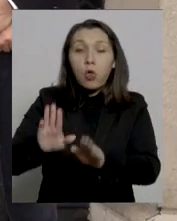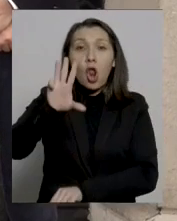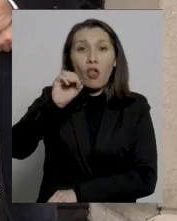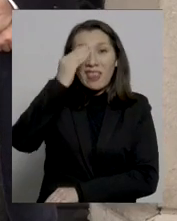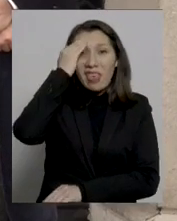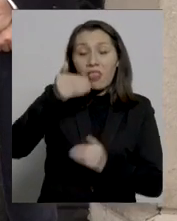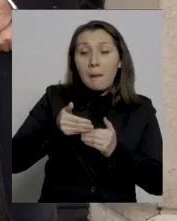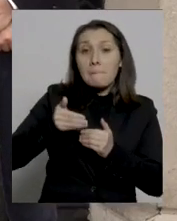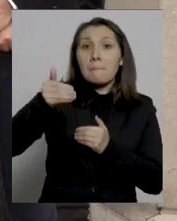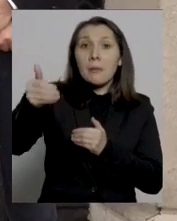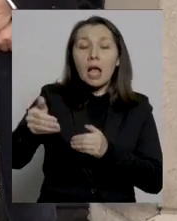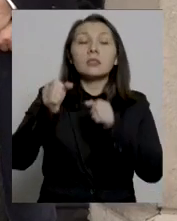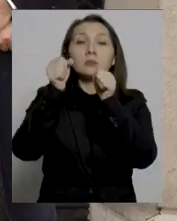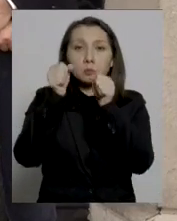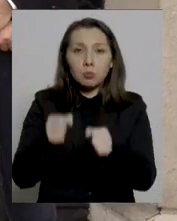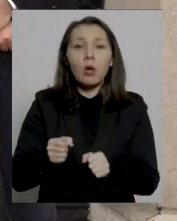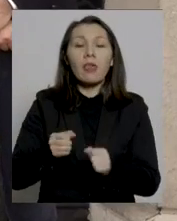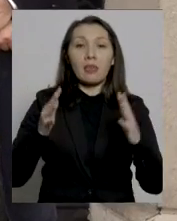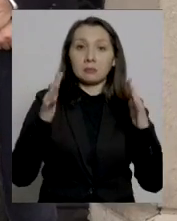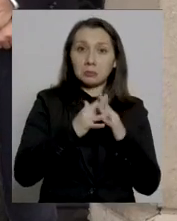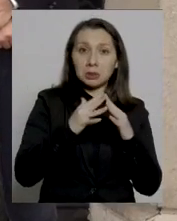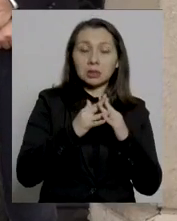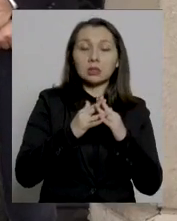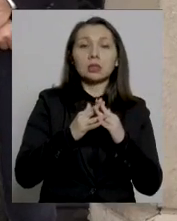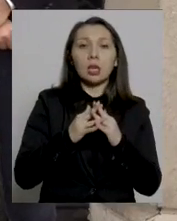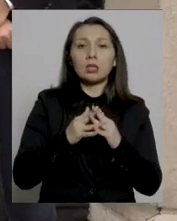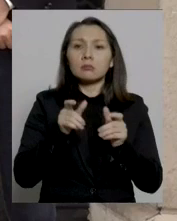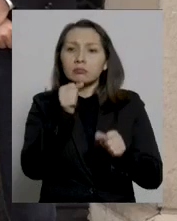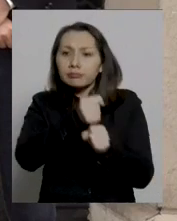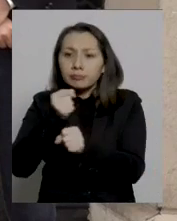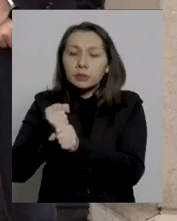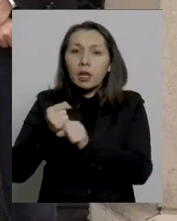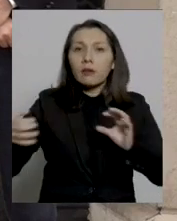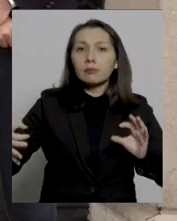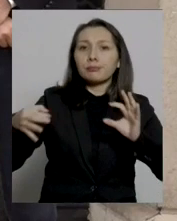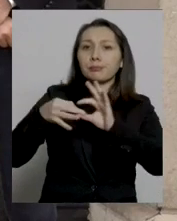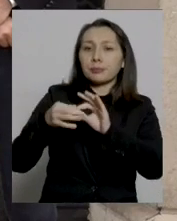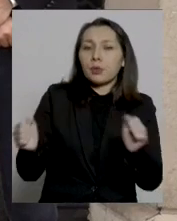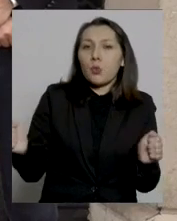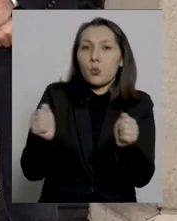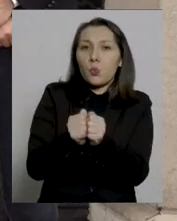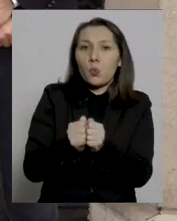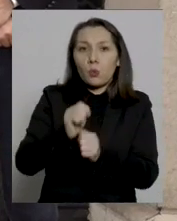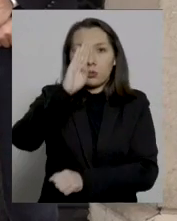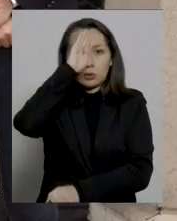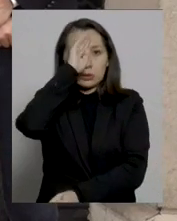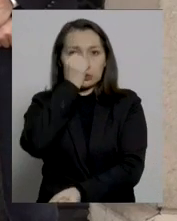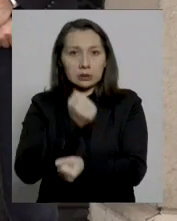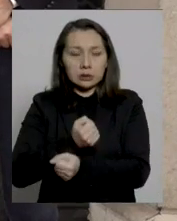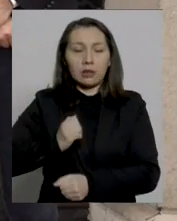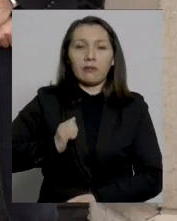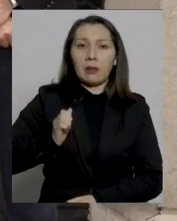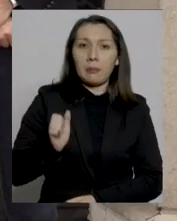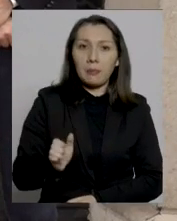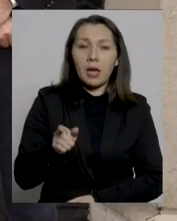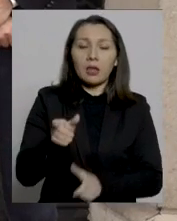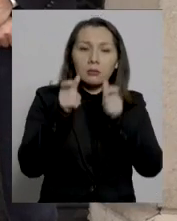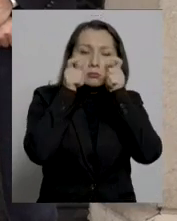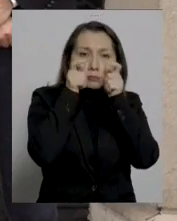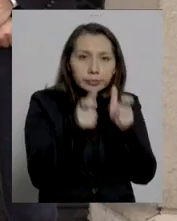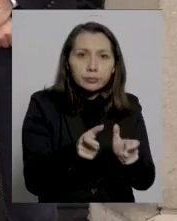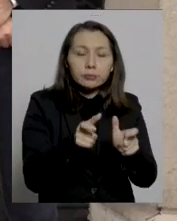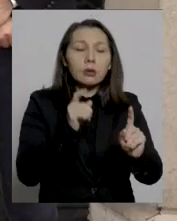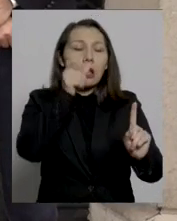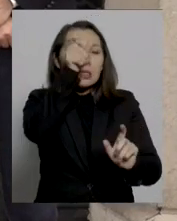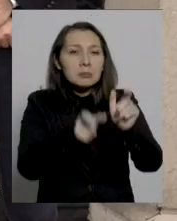puedan seguir las Fuerzas Armadas trabajando en conjunto con las policías en la